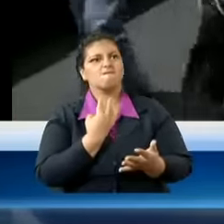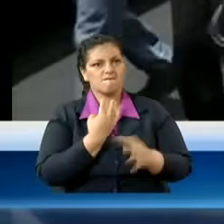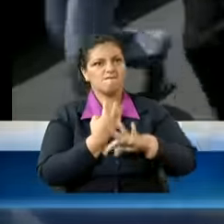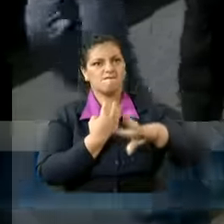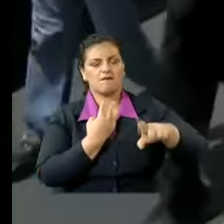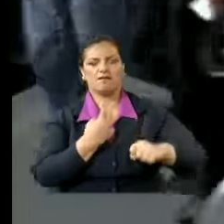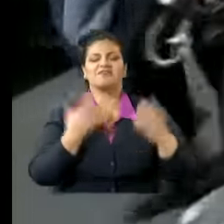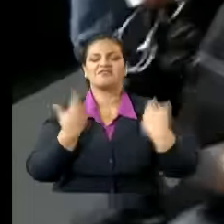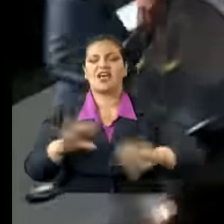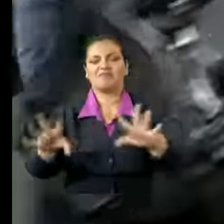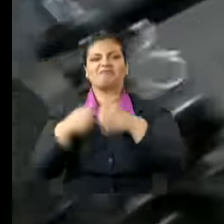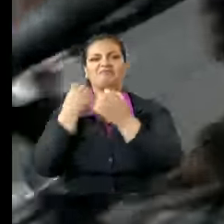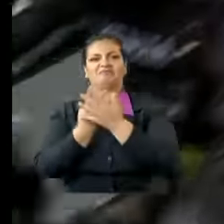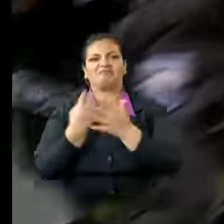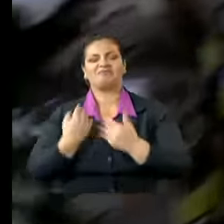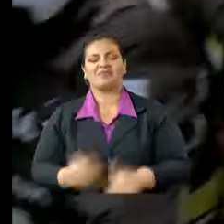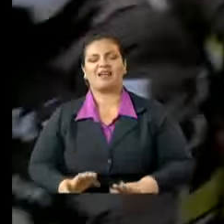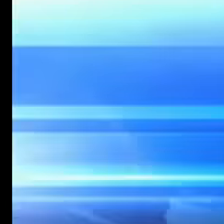Casamen.